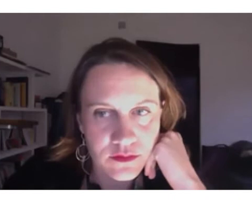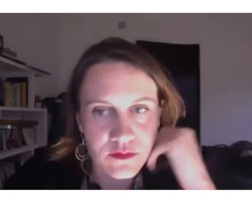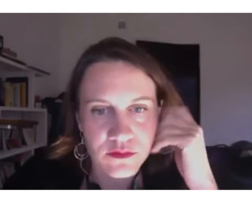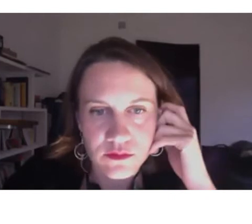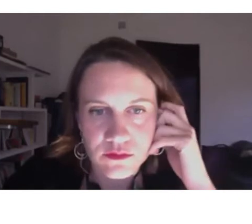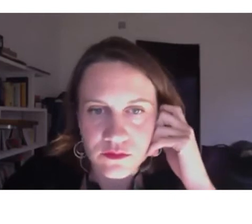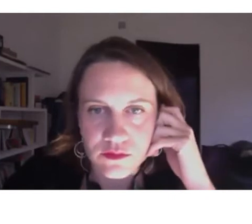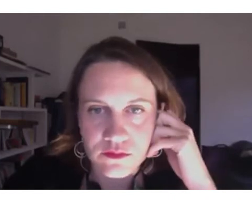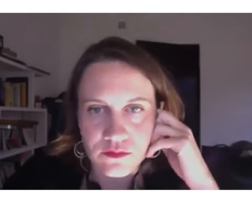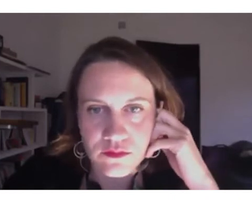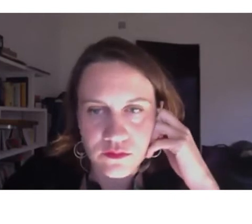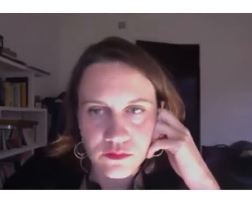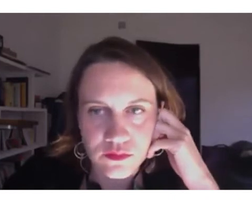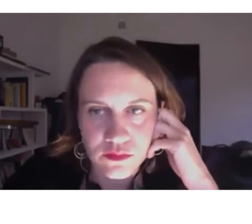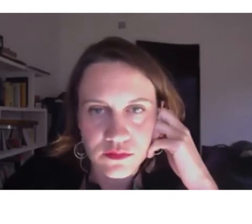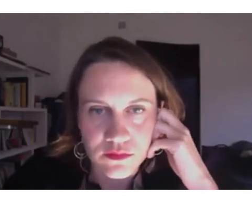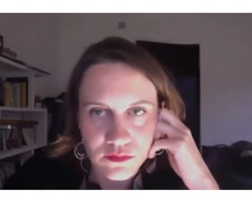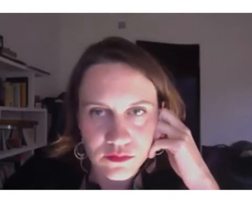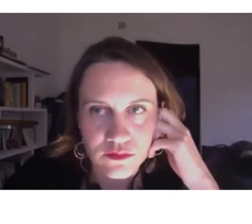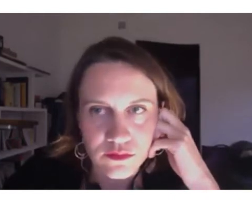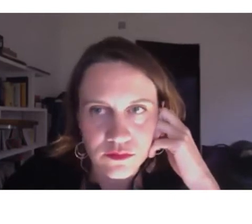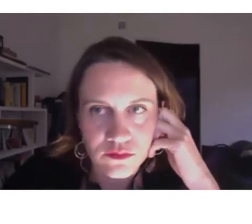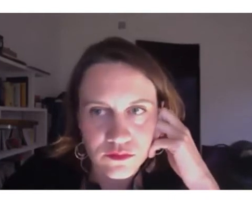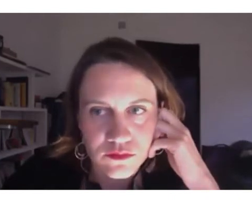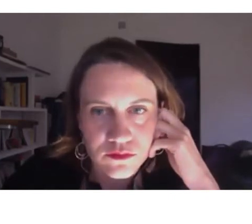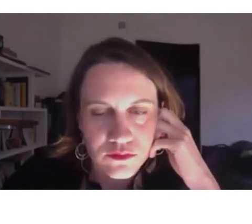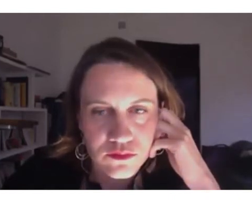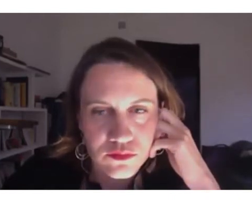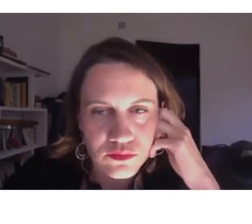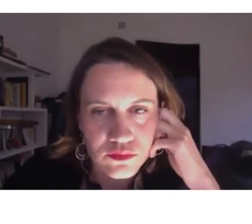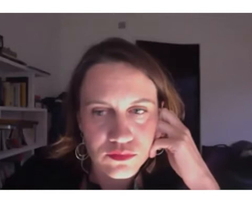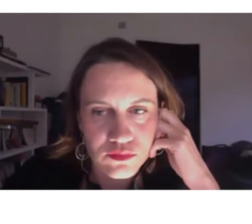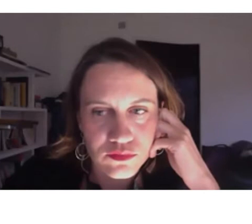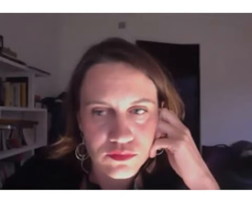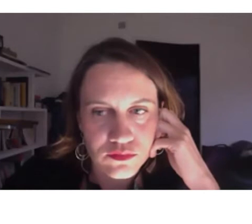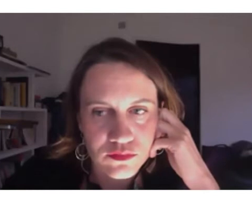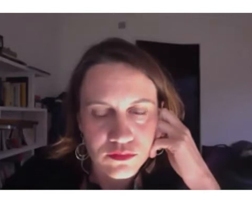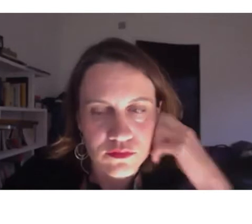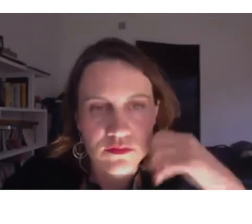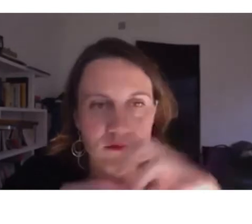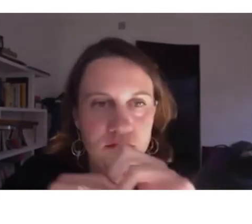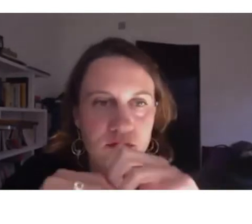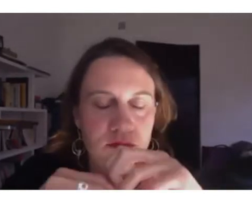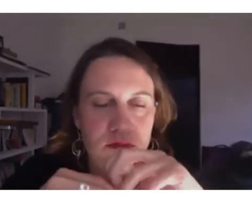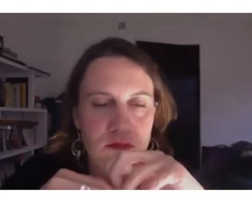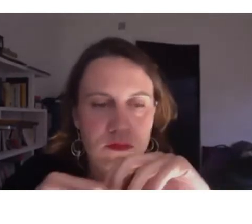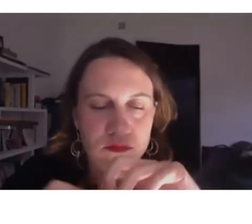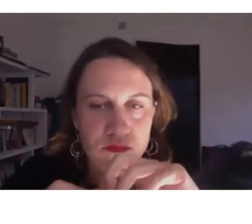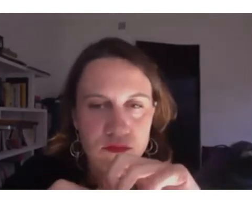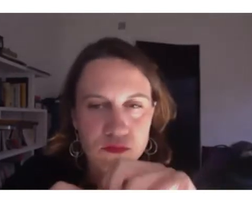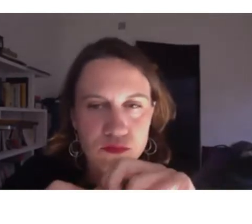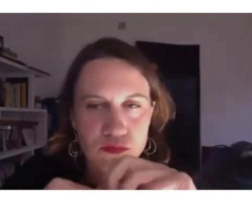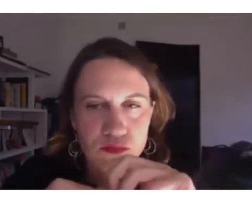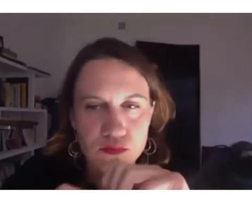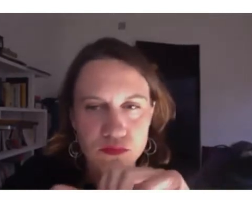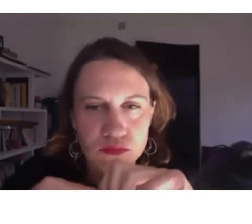como se escucha, como se siente en los diferentes cuerpos, cuerpix, cuerpas que se encuentran en